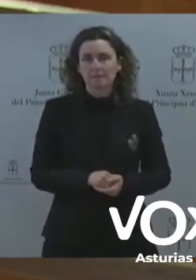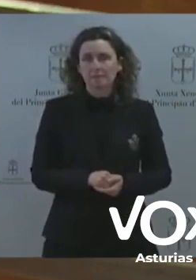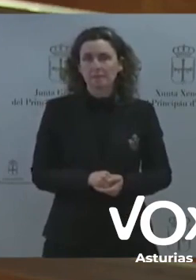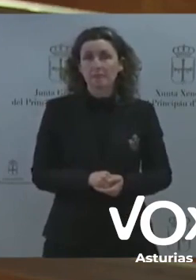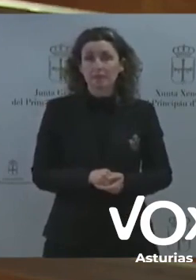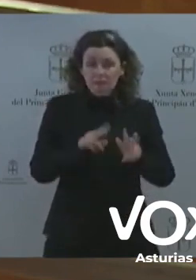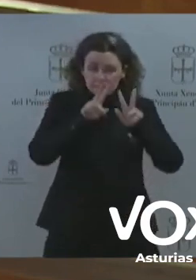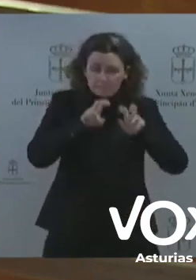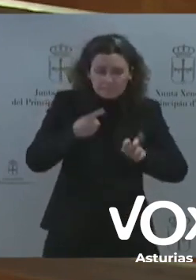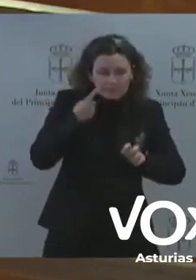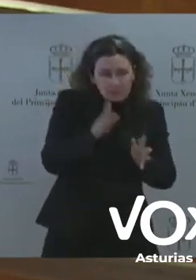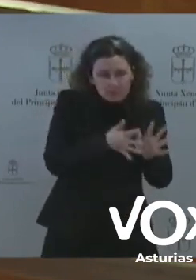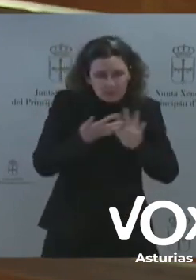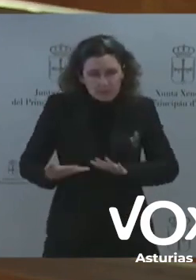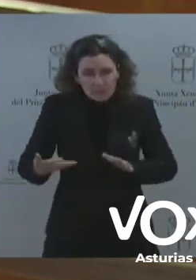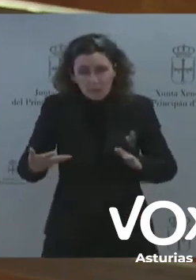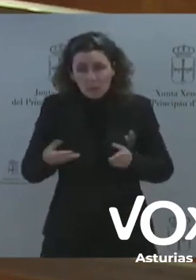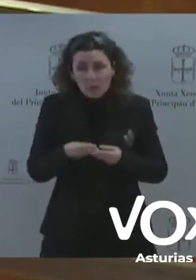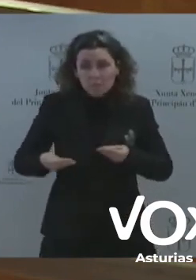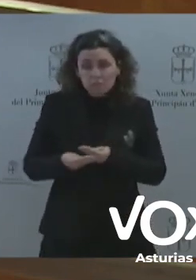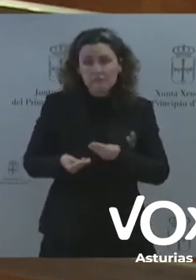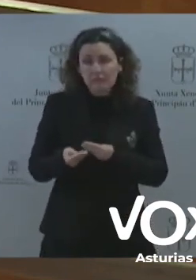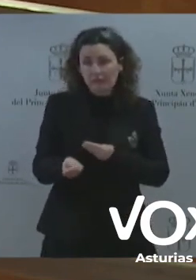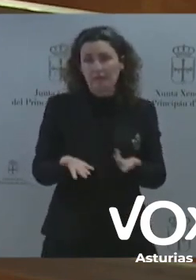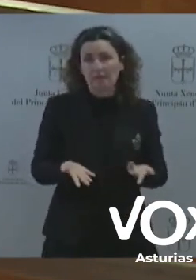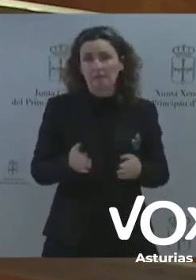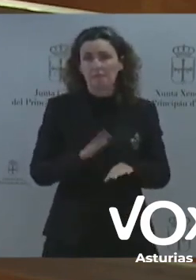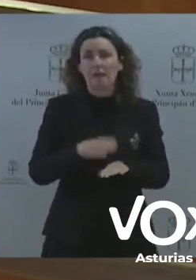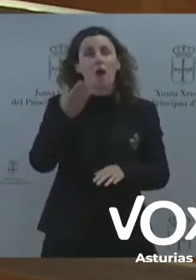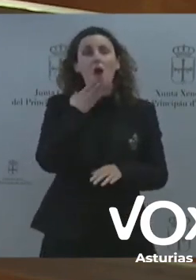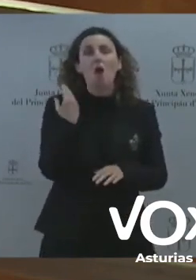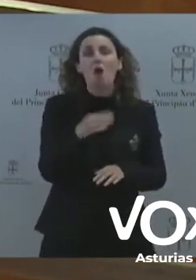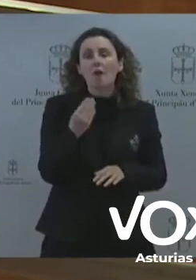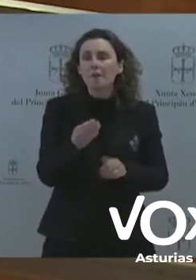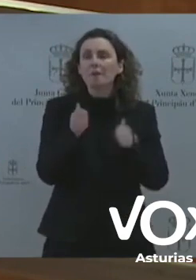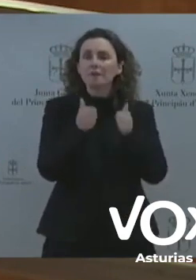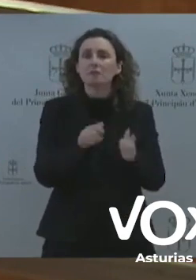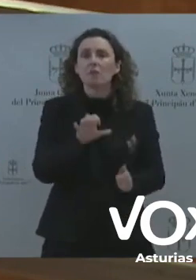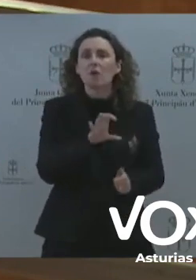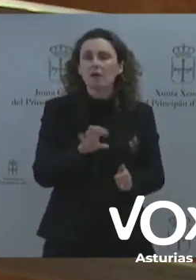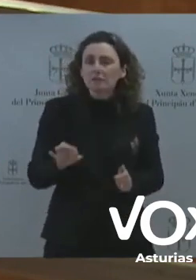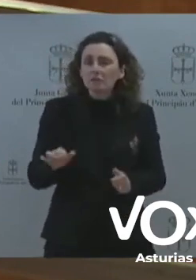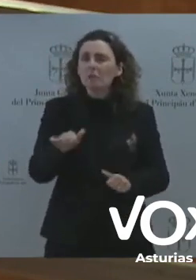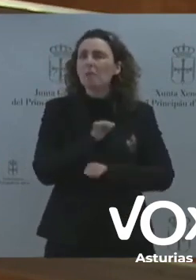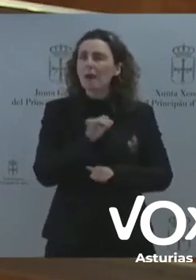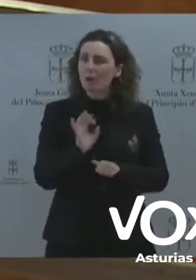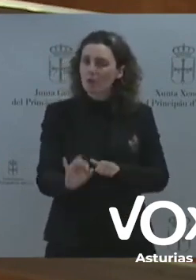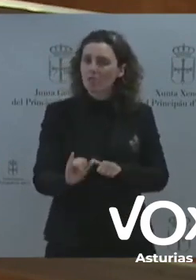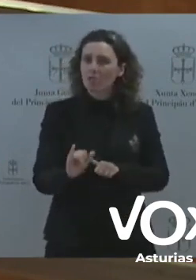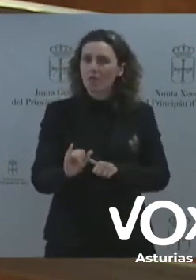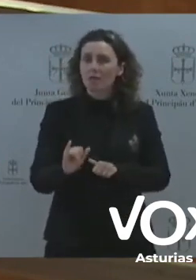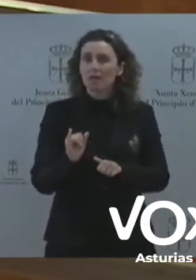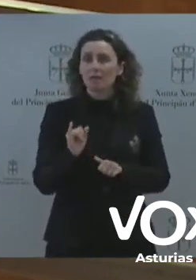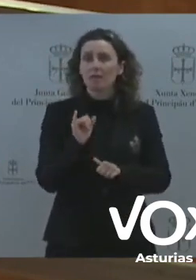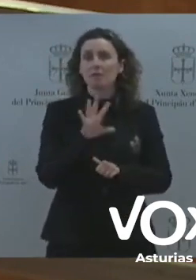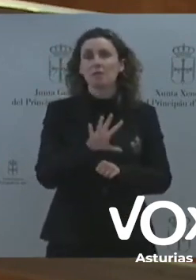formativo a favor de jóvenes que tengan el título de la ESO, desempleados, y también para mayores de 52 años desempleados. Un bono